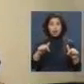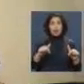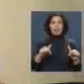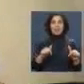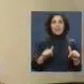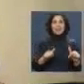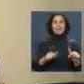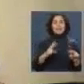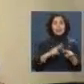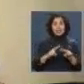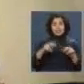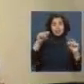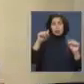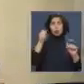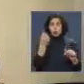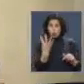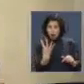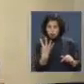Pedro de la Paz.